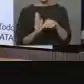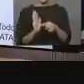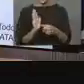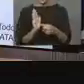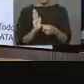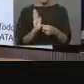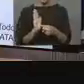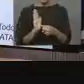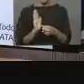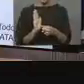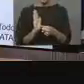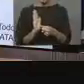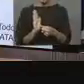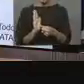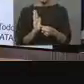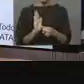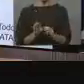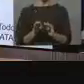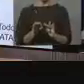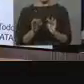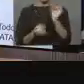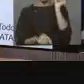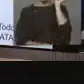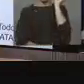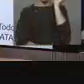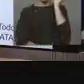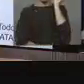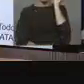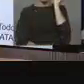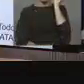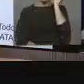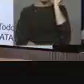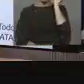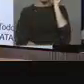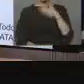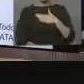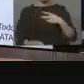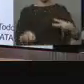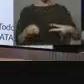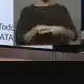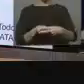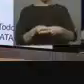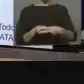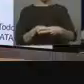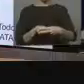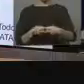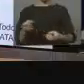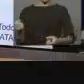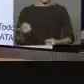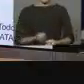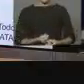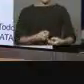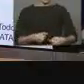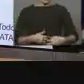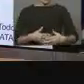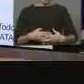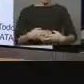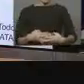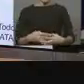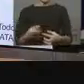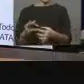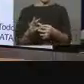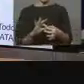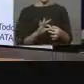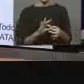no solo auxilia y ampara a las mujeres que deseen interrumpir su embarazo, muy por el contrario, por razones